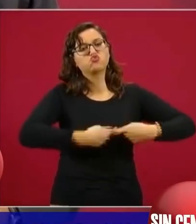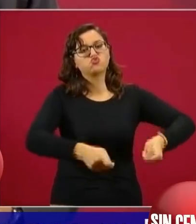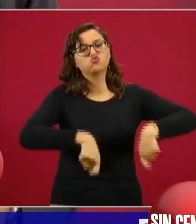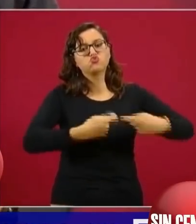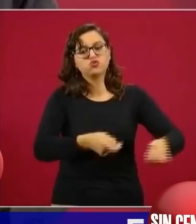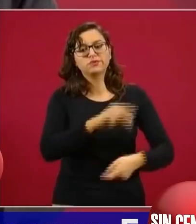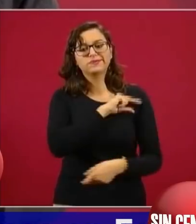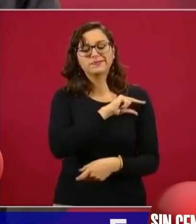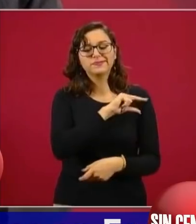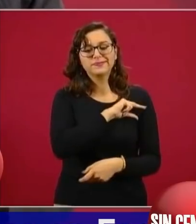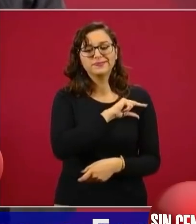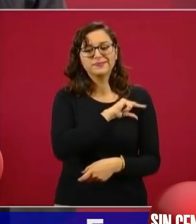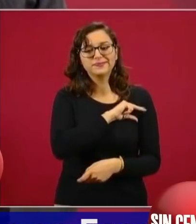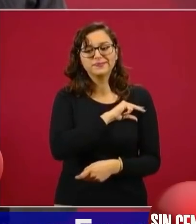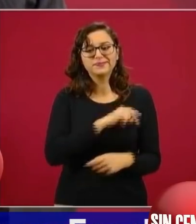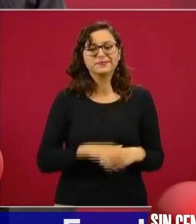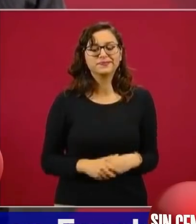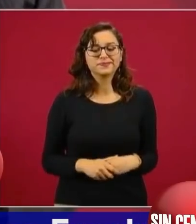con